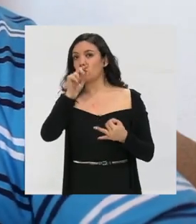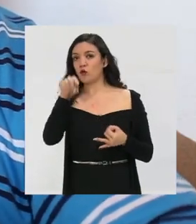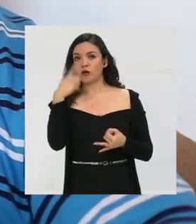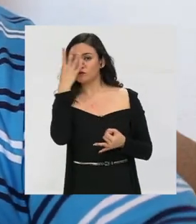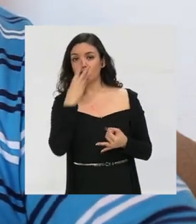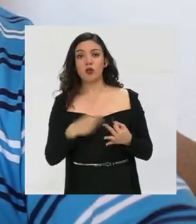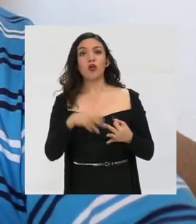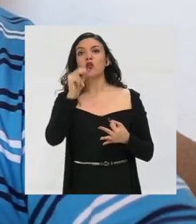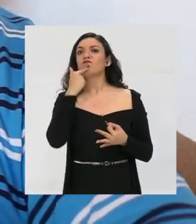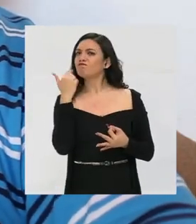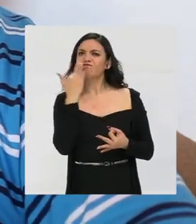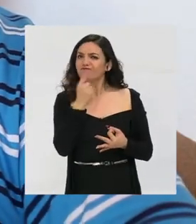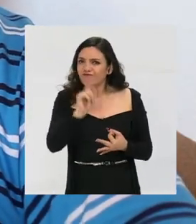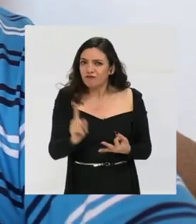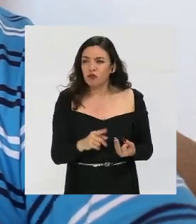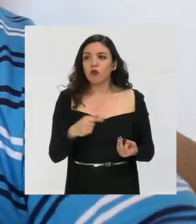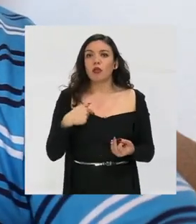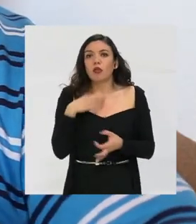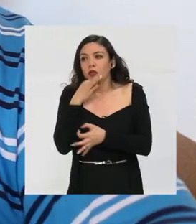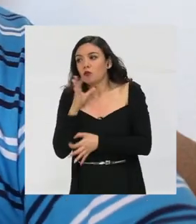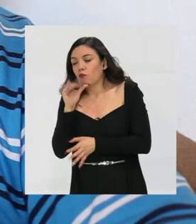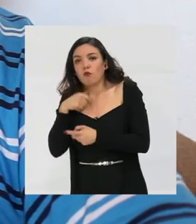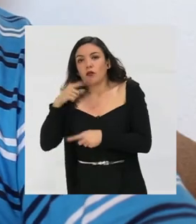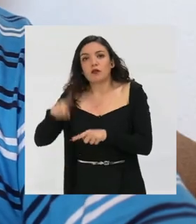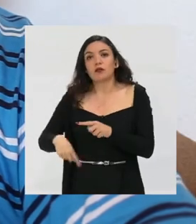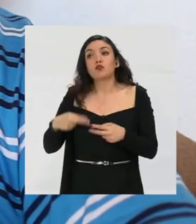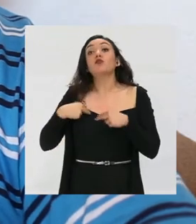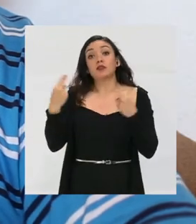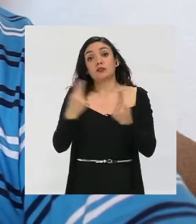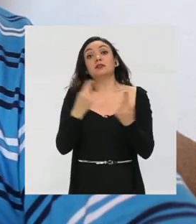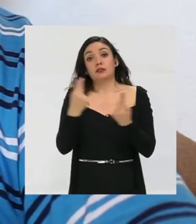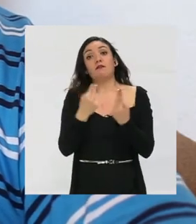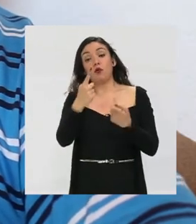bonita, no sabe bien, no podía dejarla.